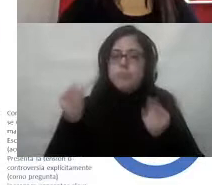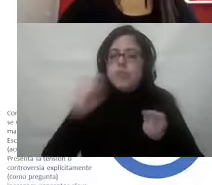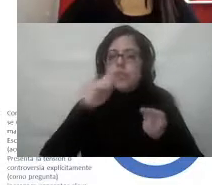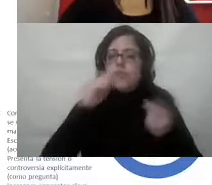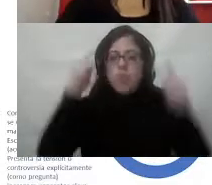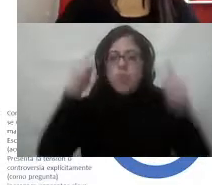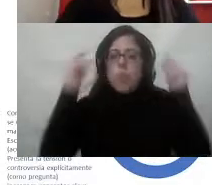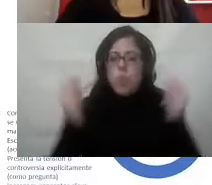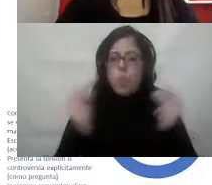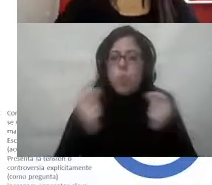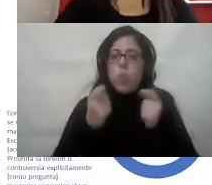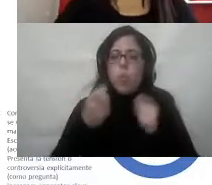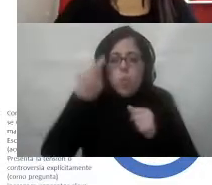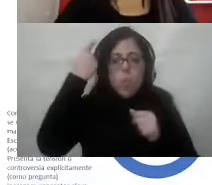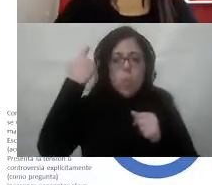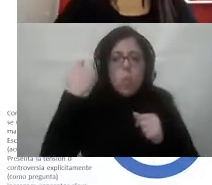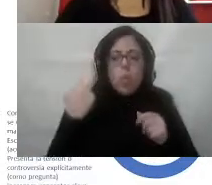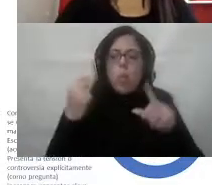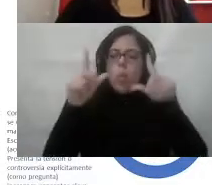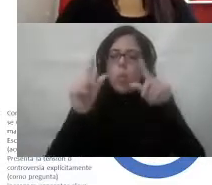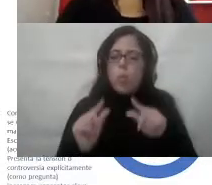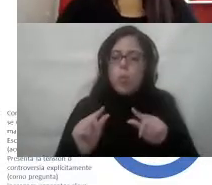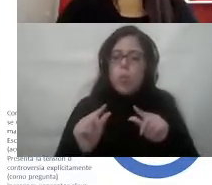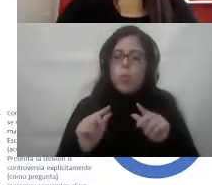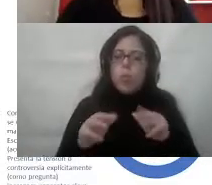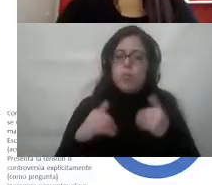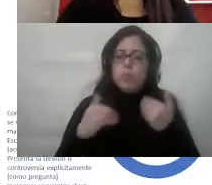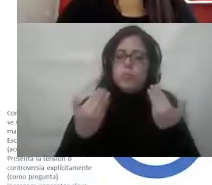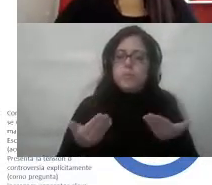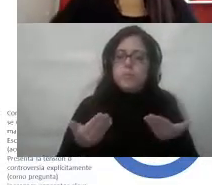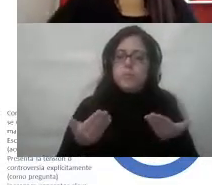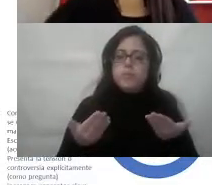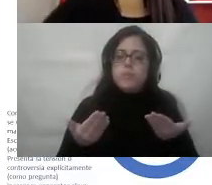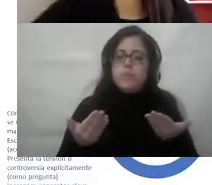habilidad cognitiva inferior. Por lo tanto, si